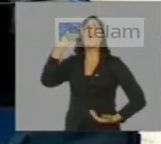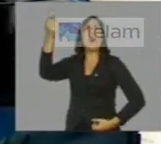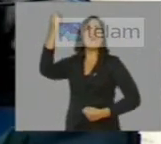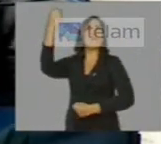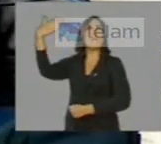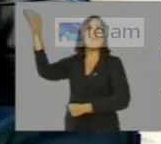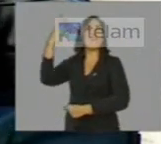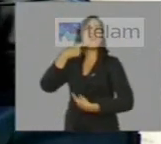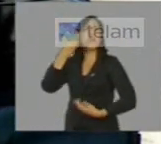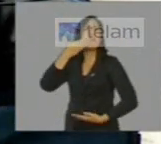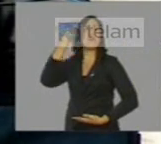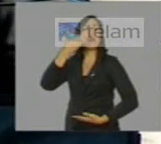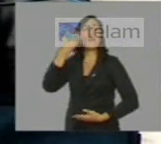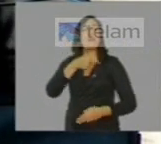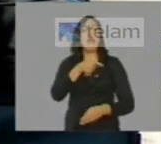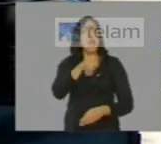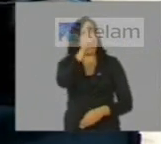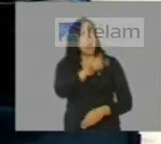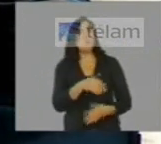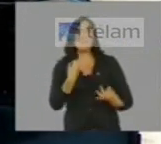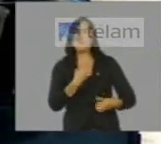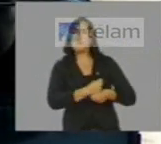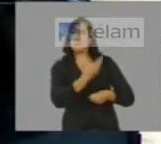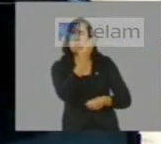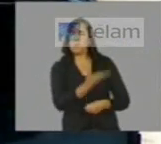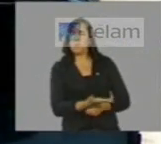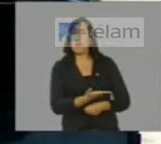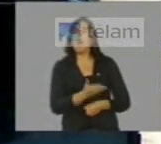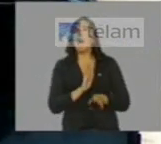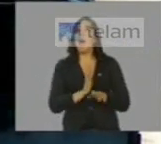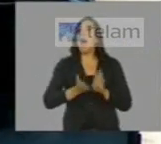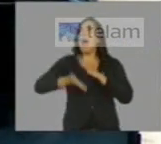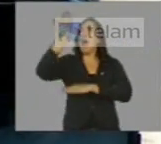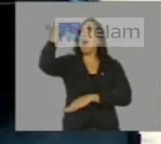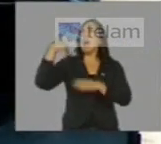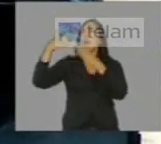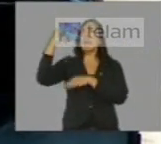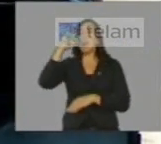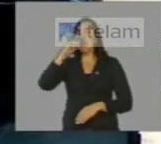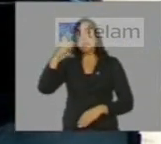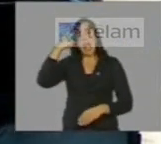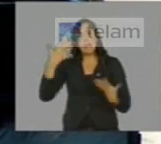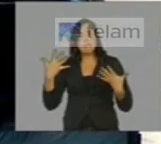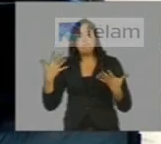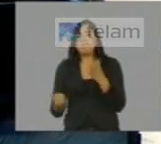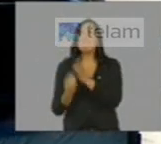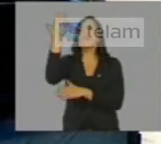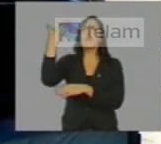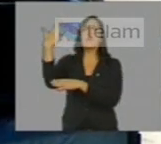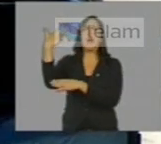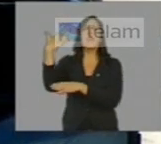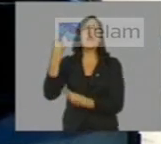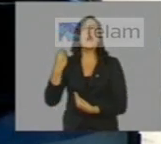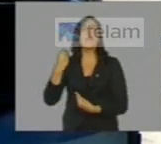vio la necesidad de crear una bandera para identificar al